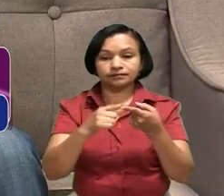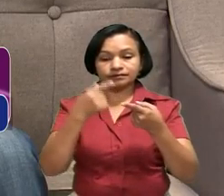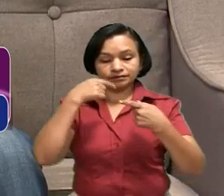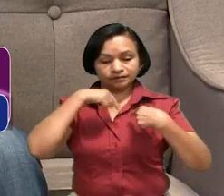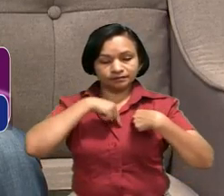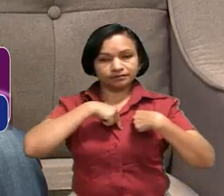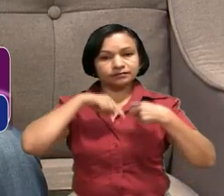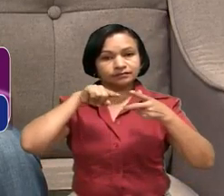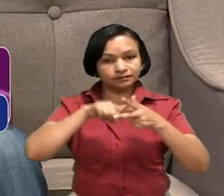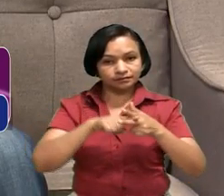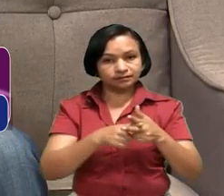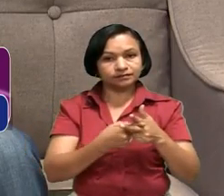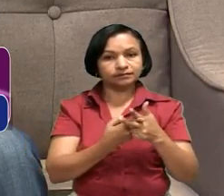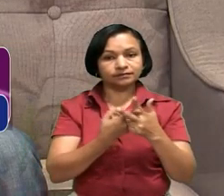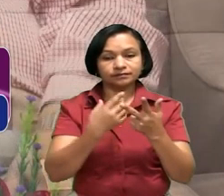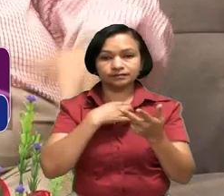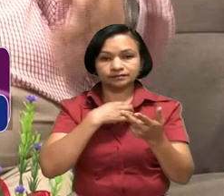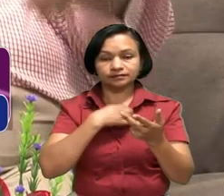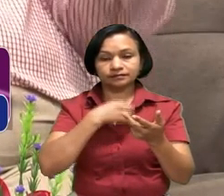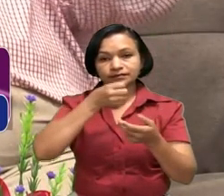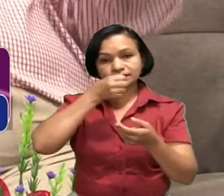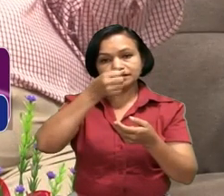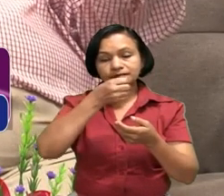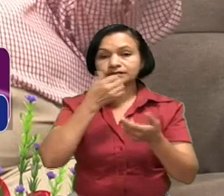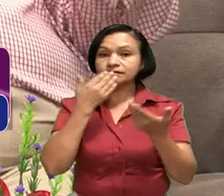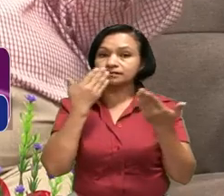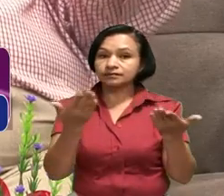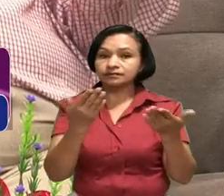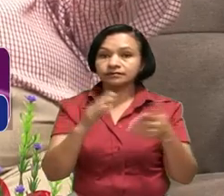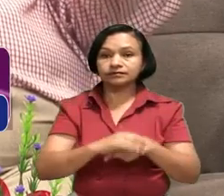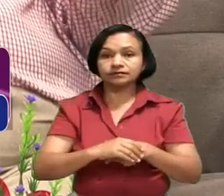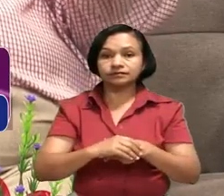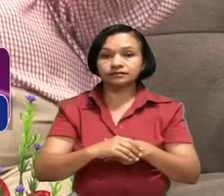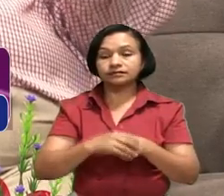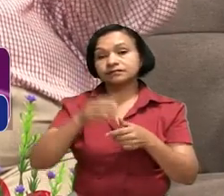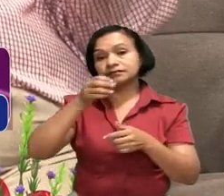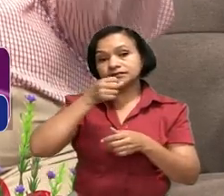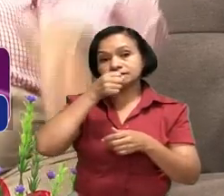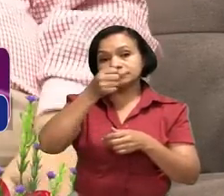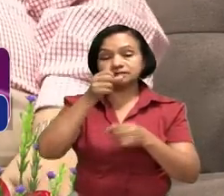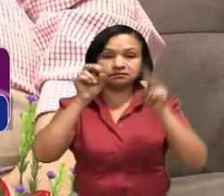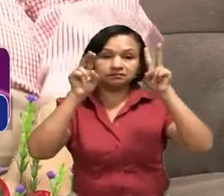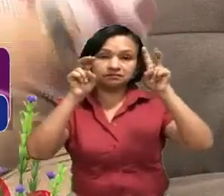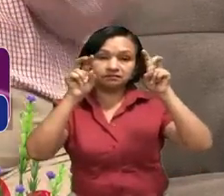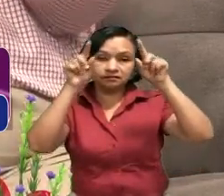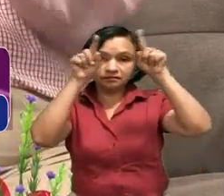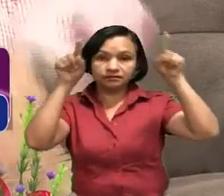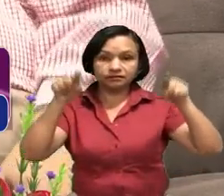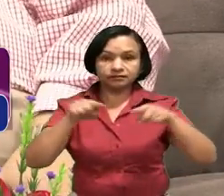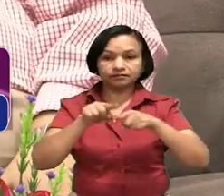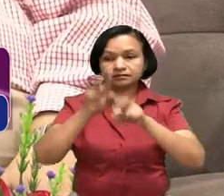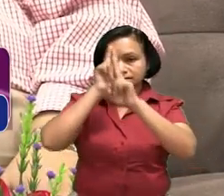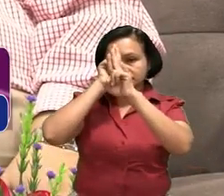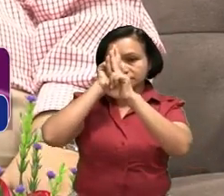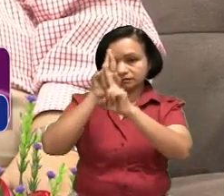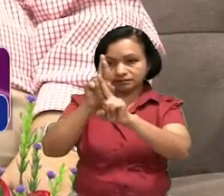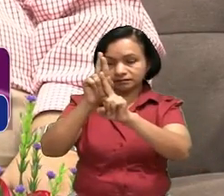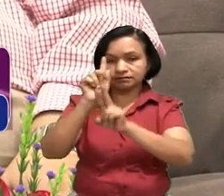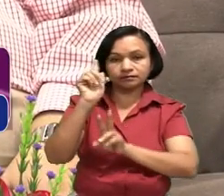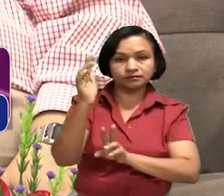ser porque han naipes bueno ahora te dicen que los periodistas titulados también me respeto para todos los periodistas